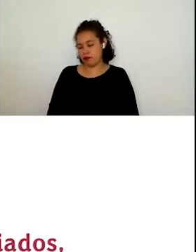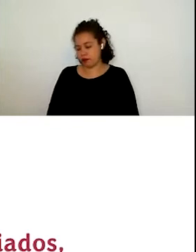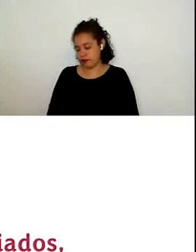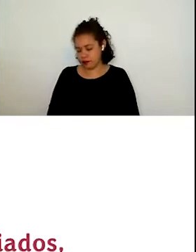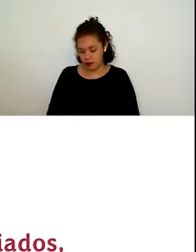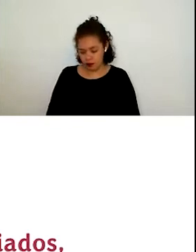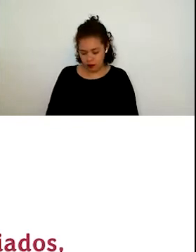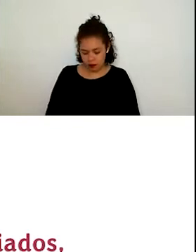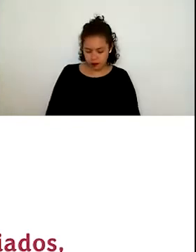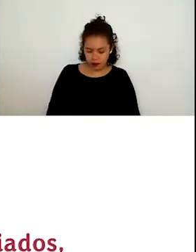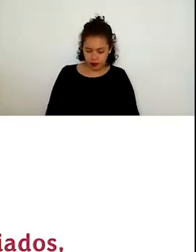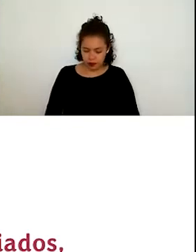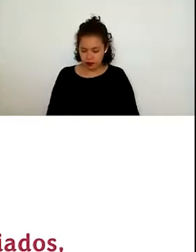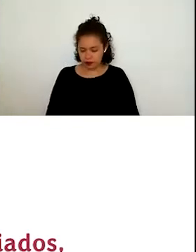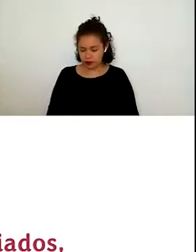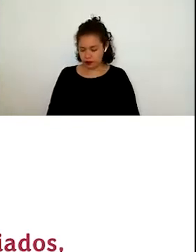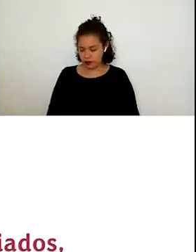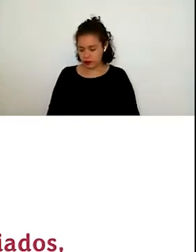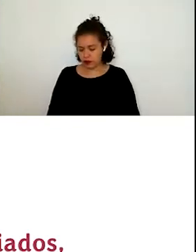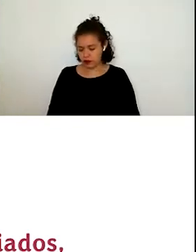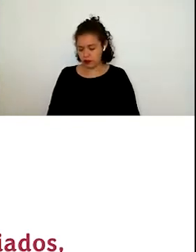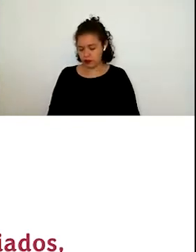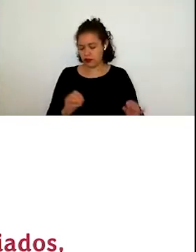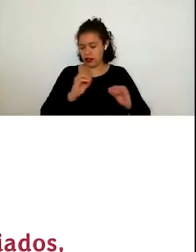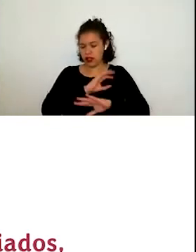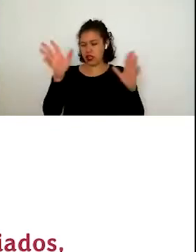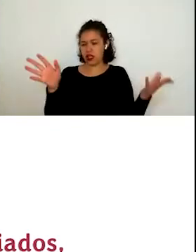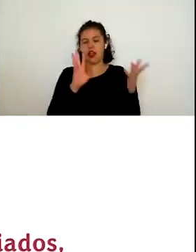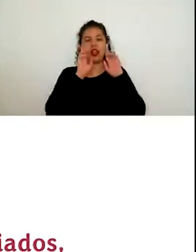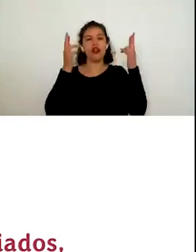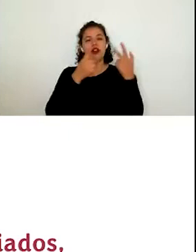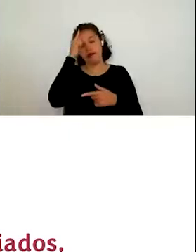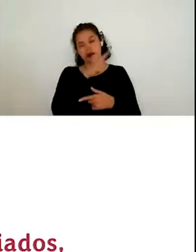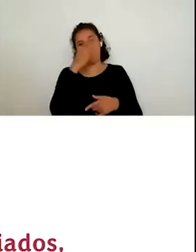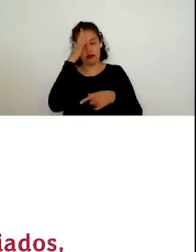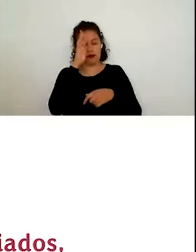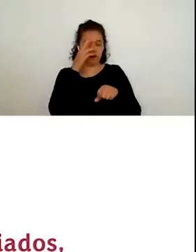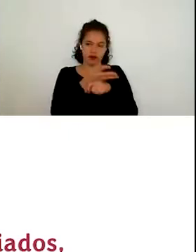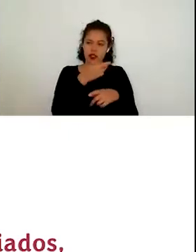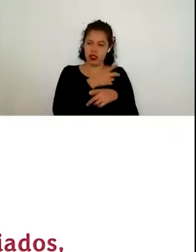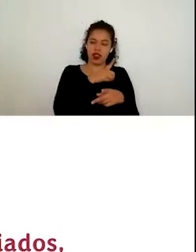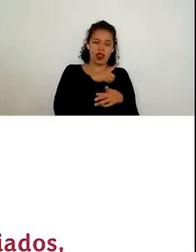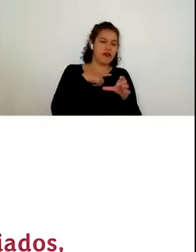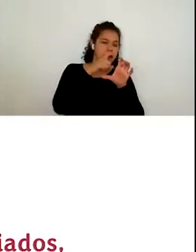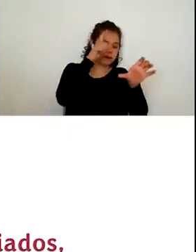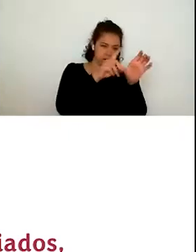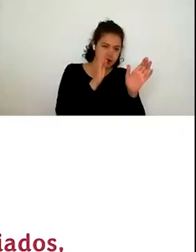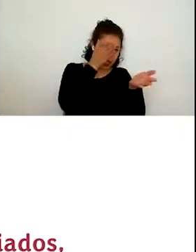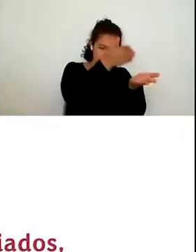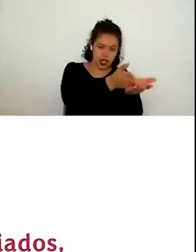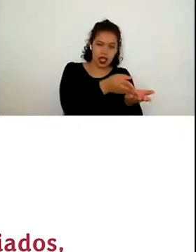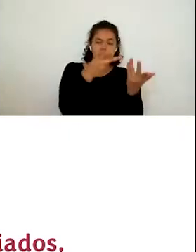Obviamente tienen que asistir a las sesiones del patronato porque pues como órgano colegiado deben tomar las decisiones en